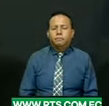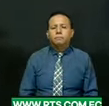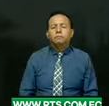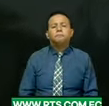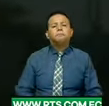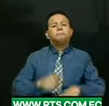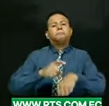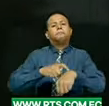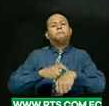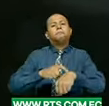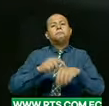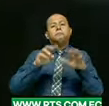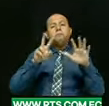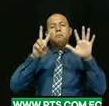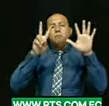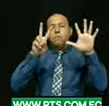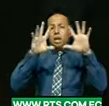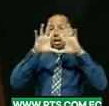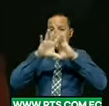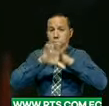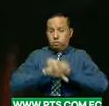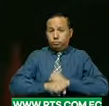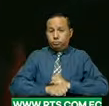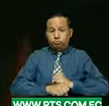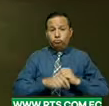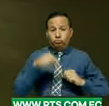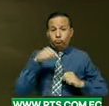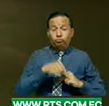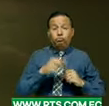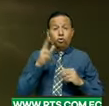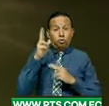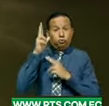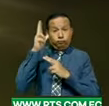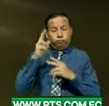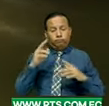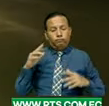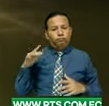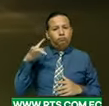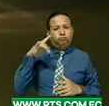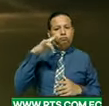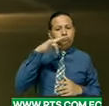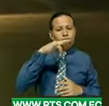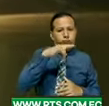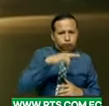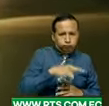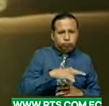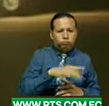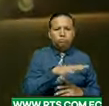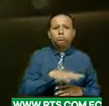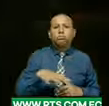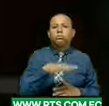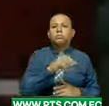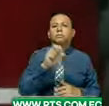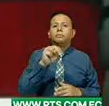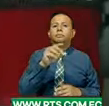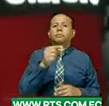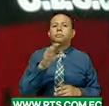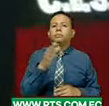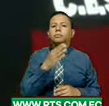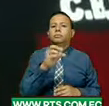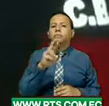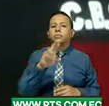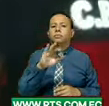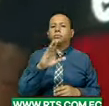Eran las 19 horas cuando el avión caza de la Fuerza Naval llegó a la base de San Cristóbal con la pequeña paciente.